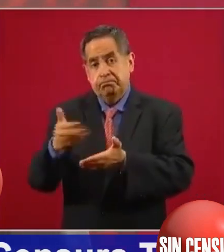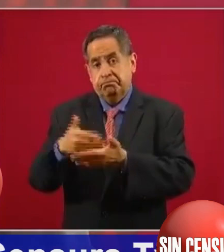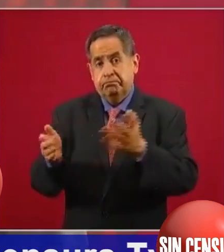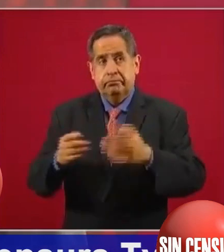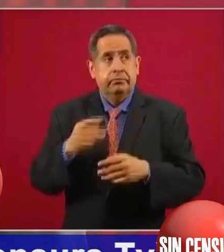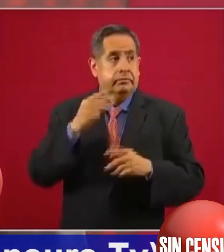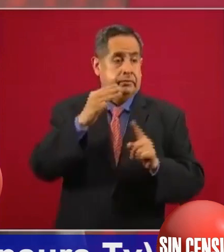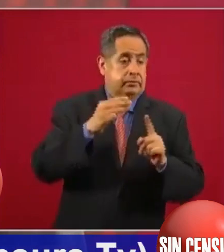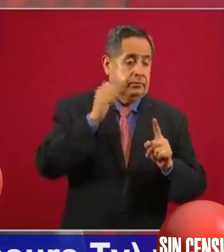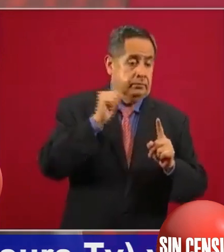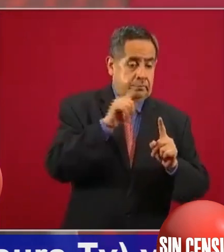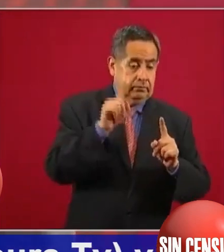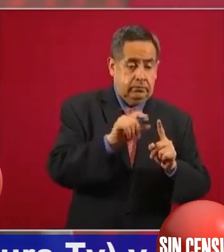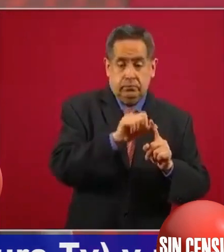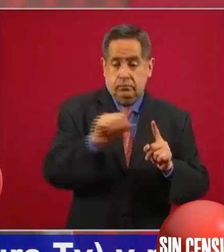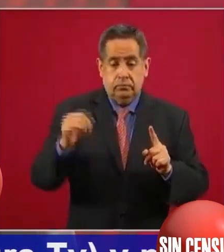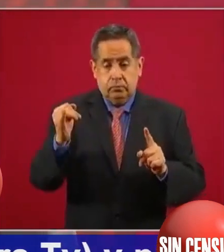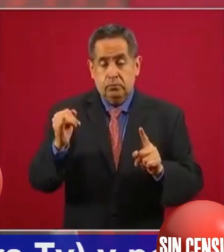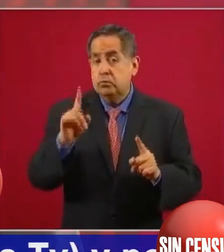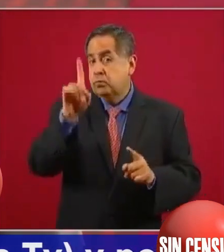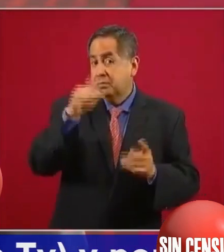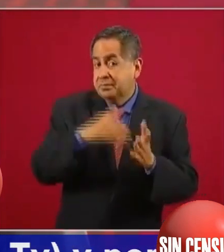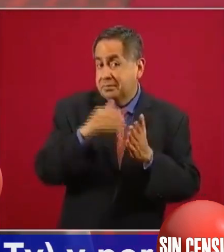millón de empleos.